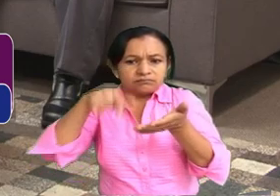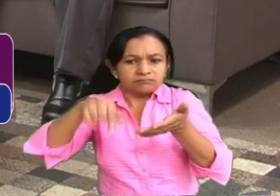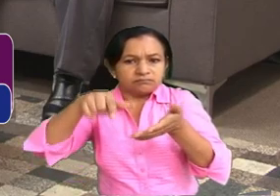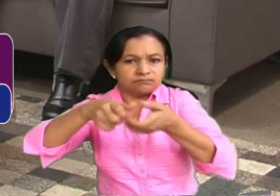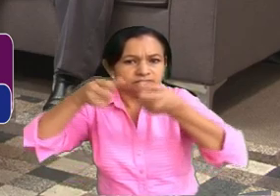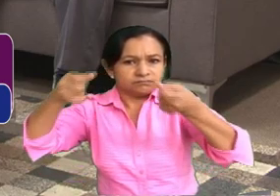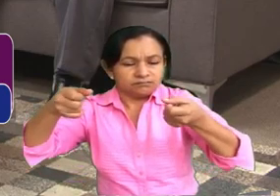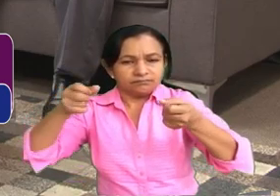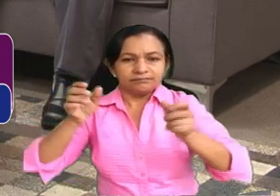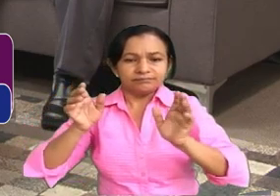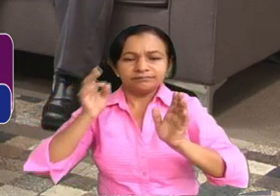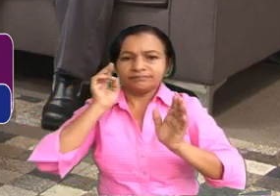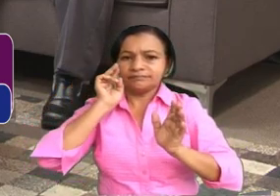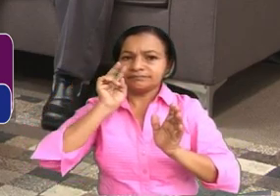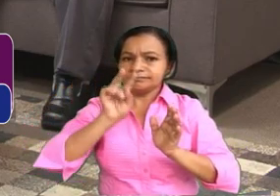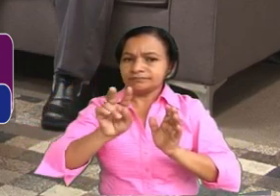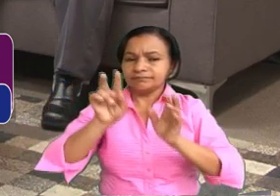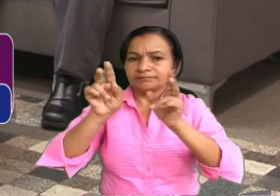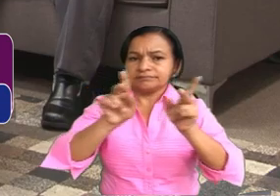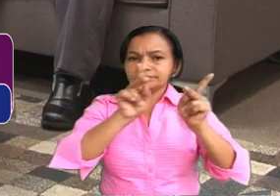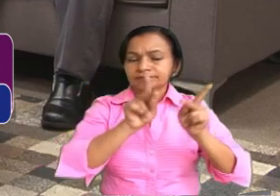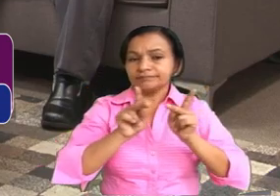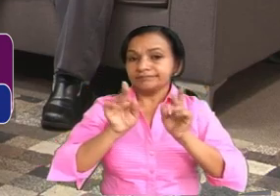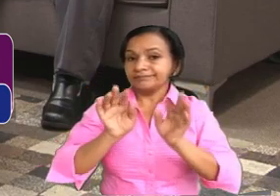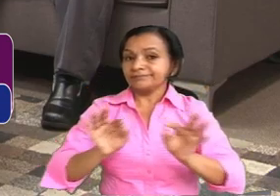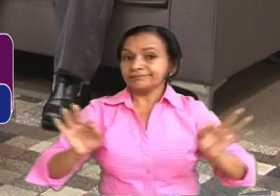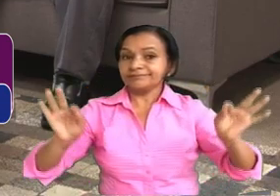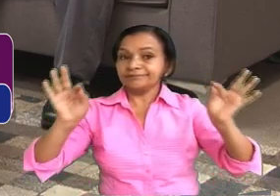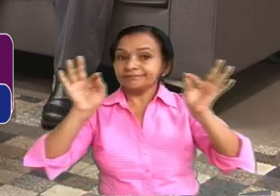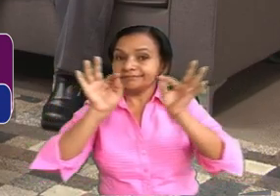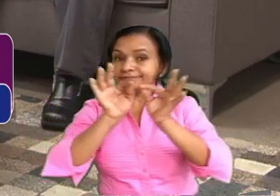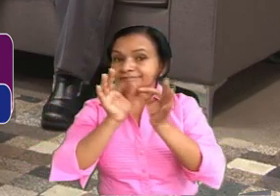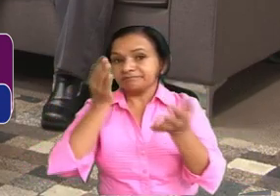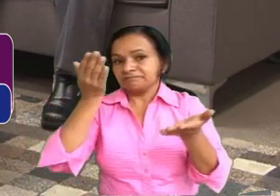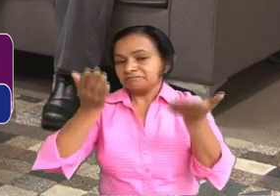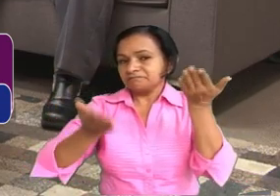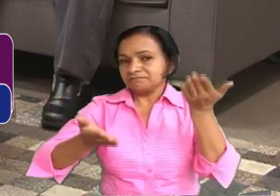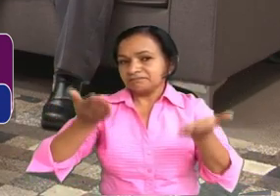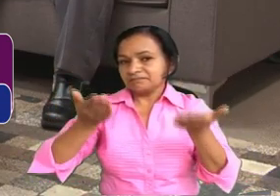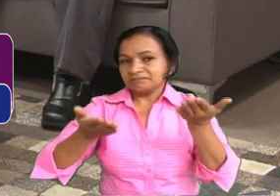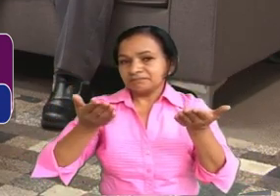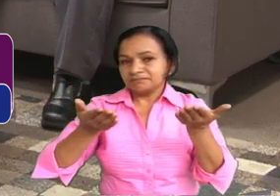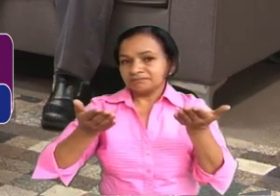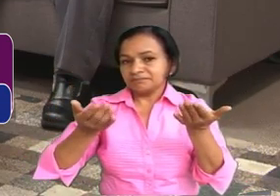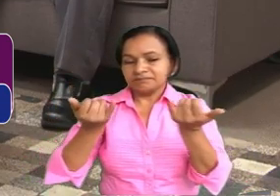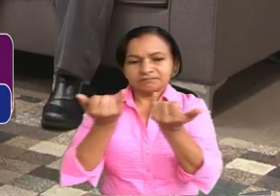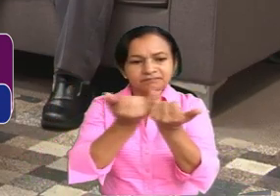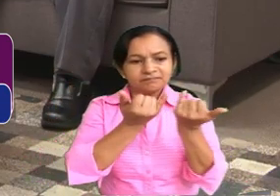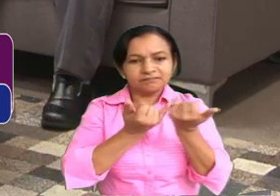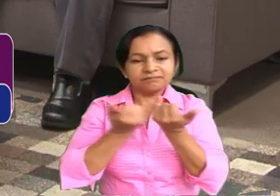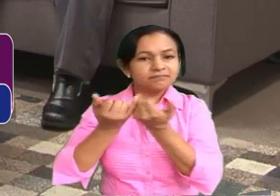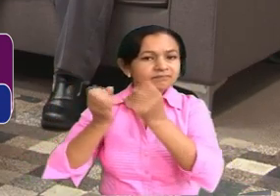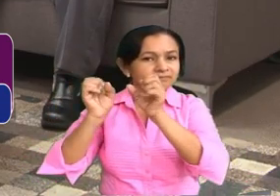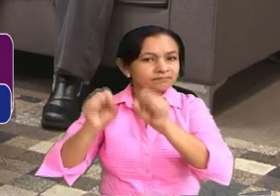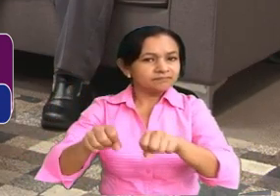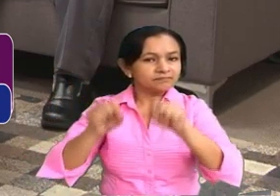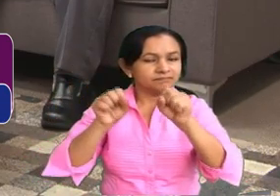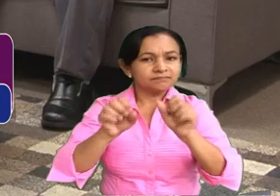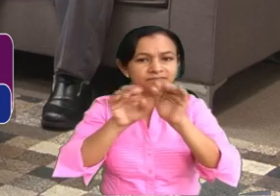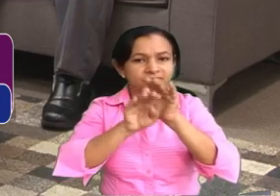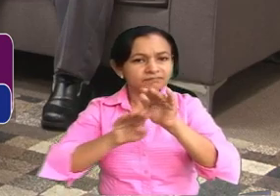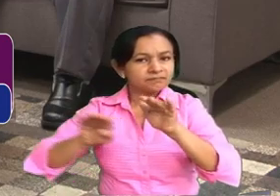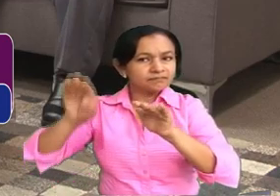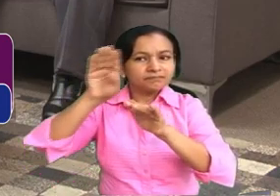Estamos viendo nosotros que somos personas importantes y que también tienen las mismas capacidades, más o iguales